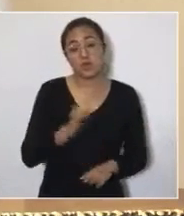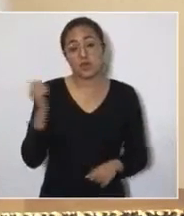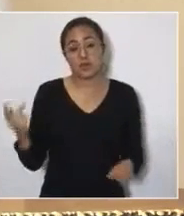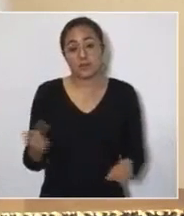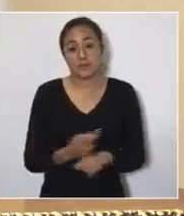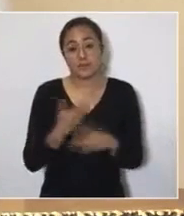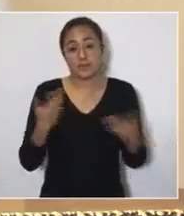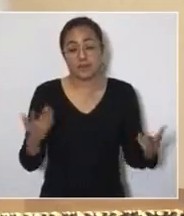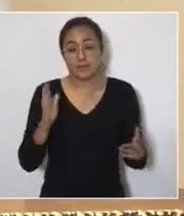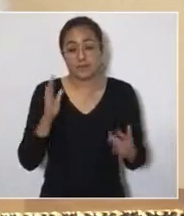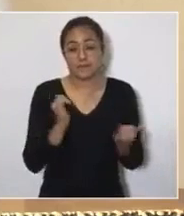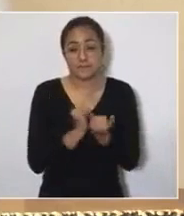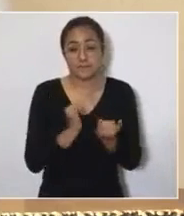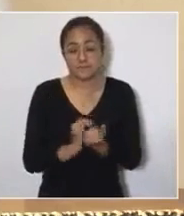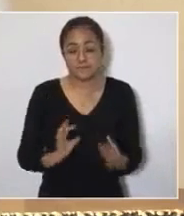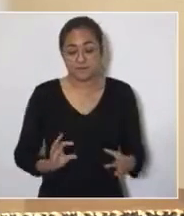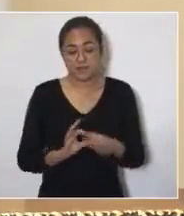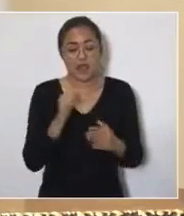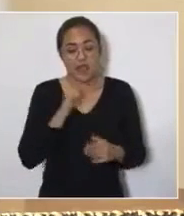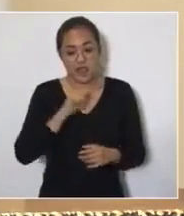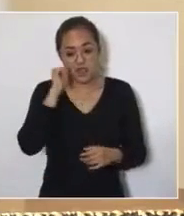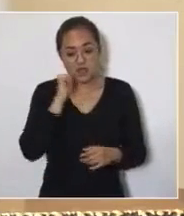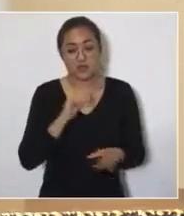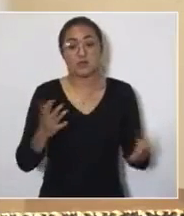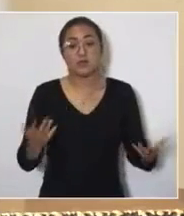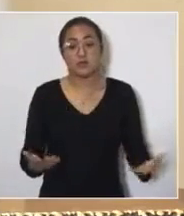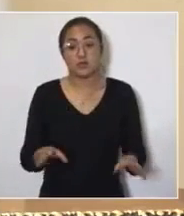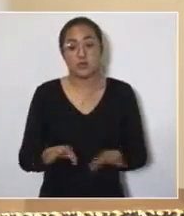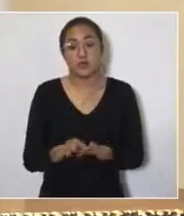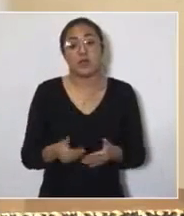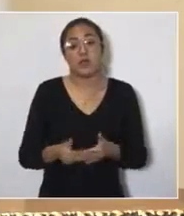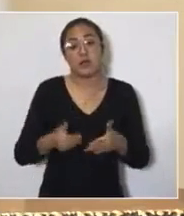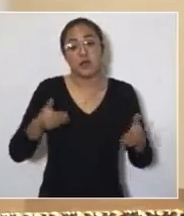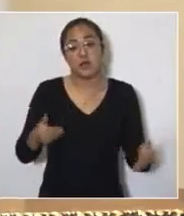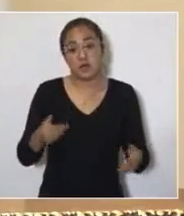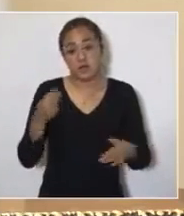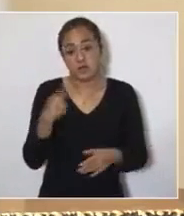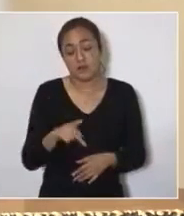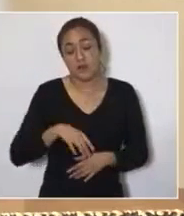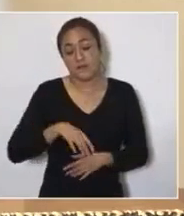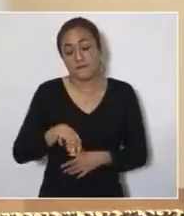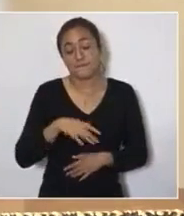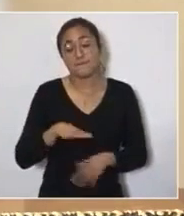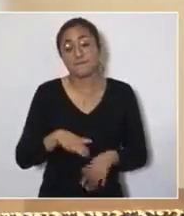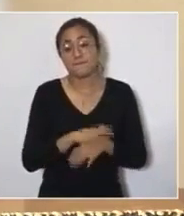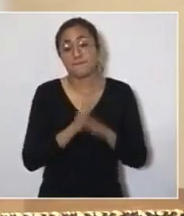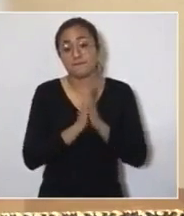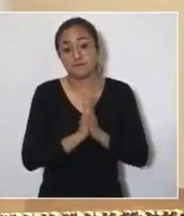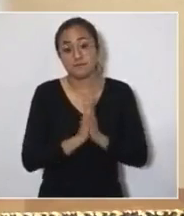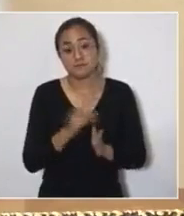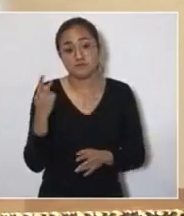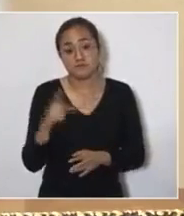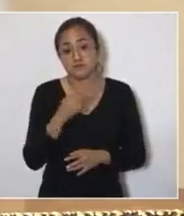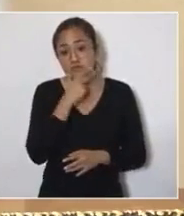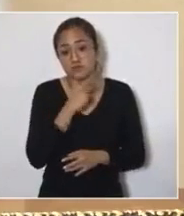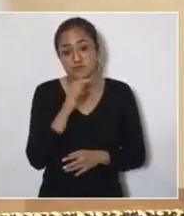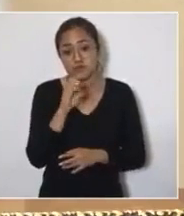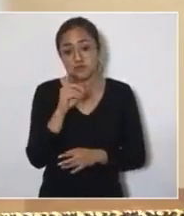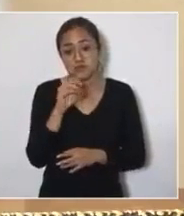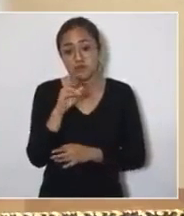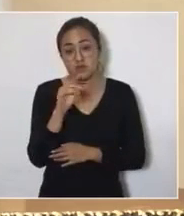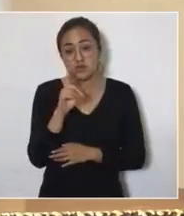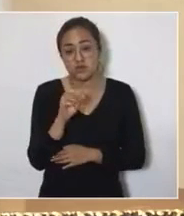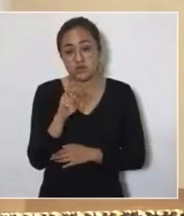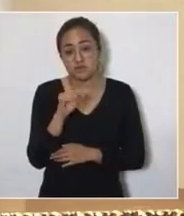hechos similares esto de ayer fue un acto anticipado de campaña en favor de Eduardo Rivera